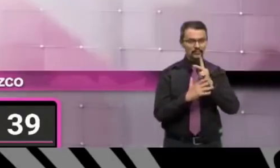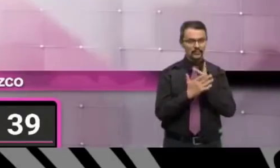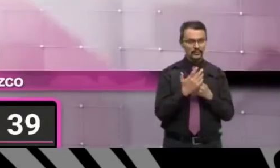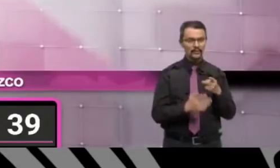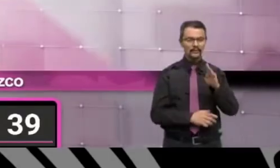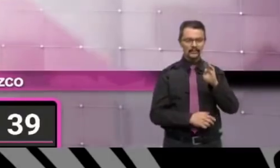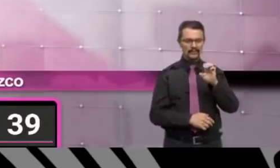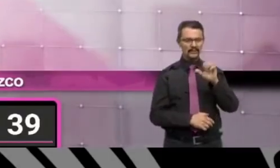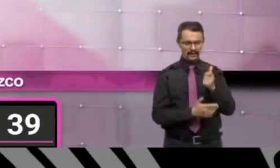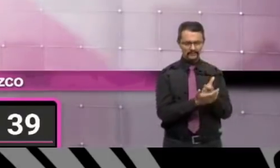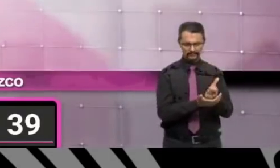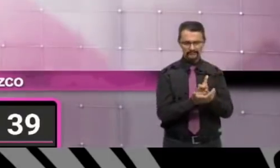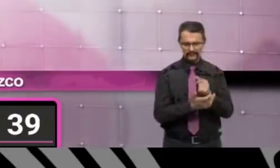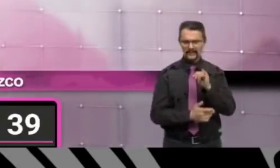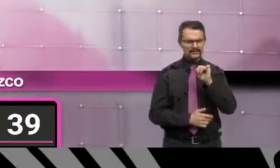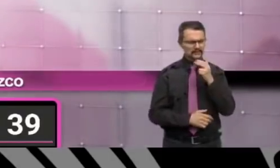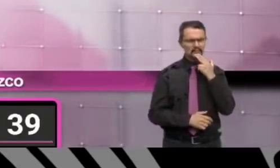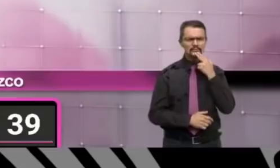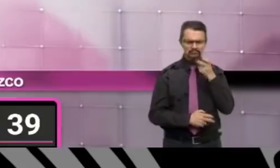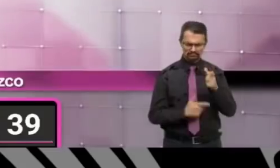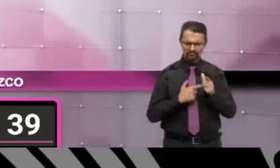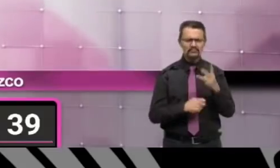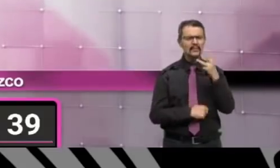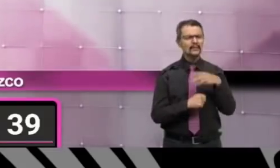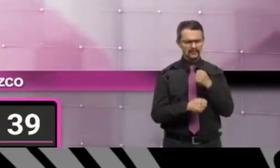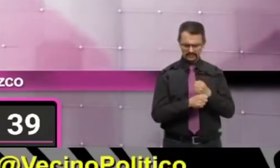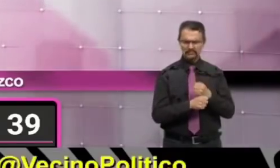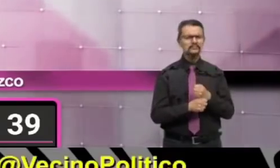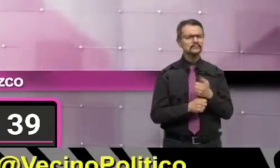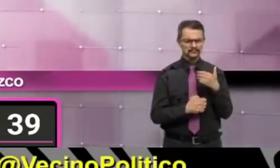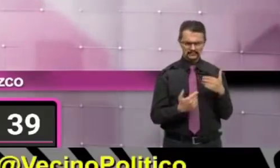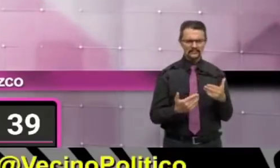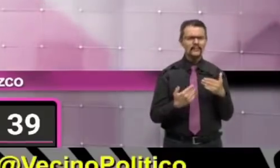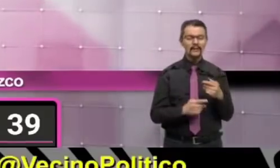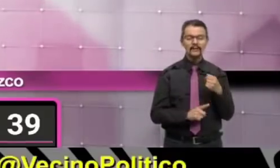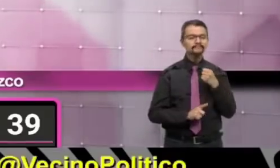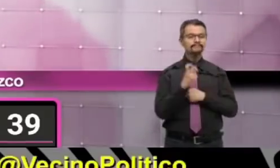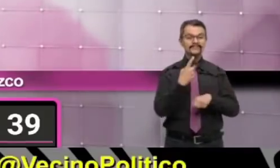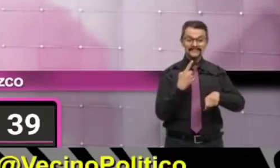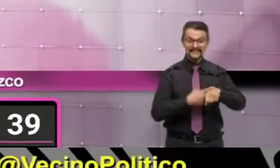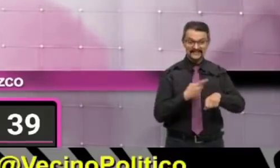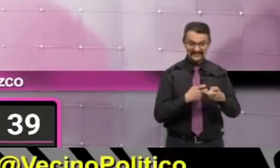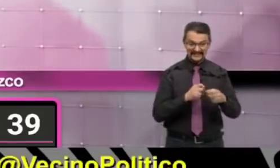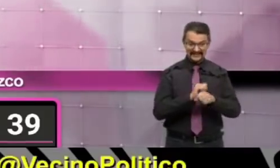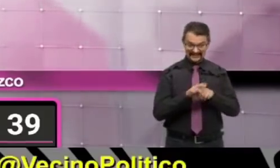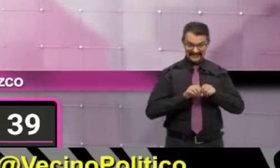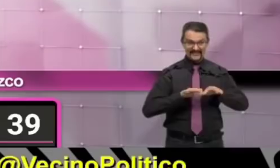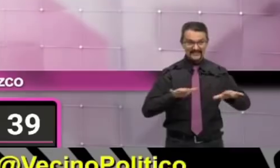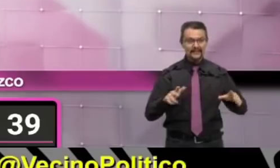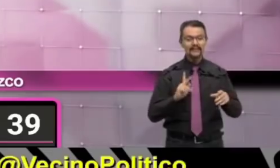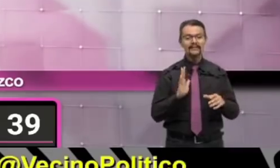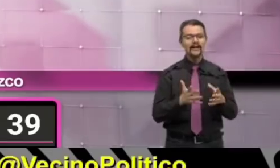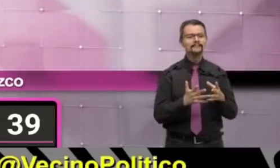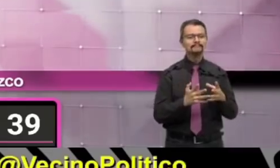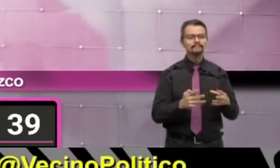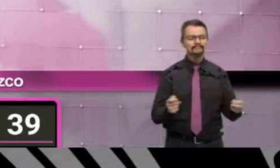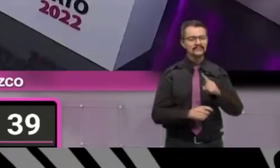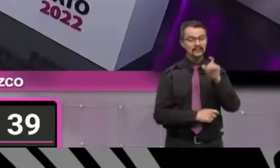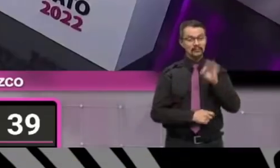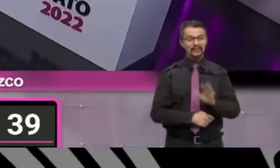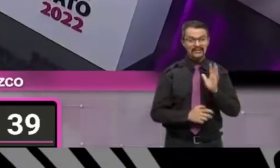estado funcionando en los últimos 3 años, años de pandemia que nos incluye en esta época, que todavía no salimos, por cierto, del todo, y que